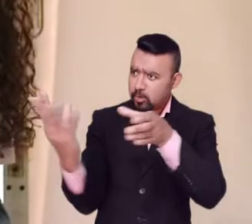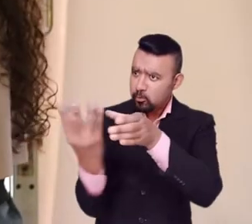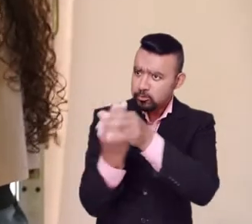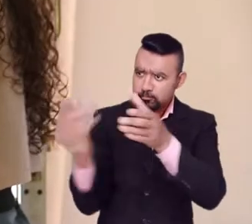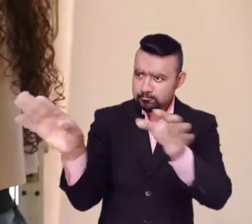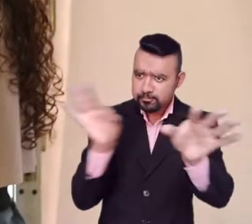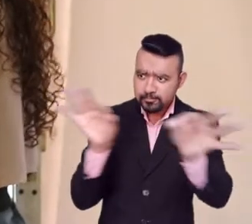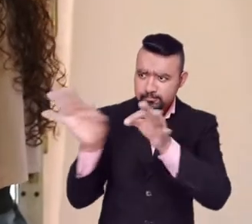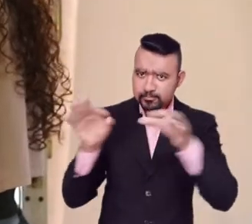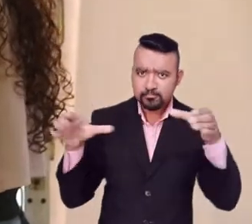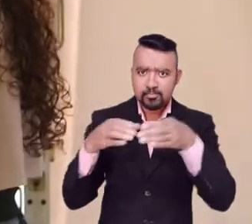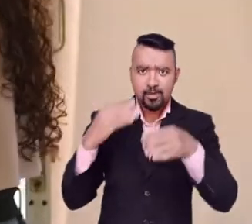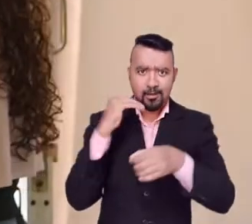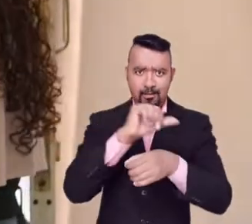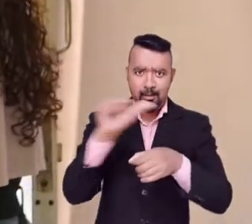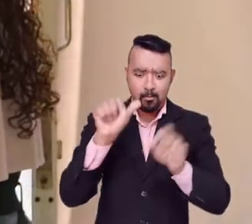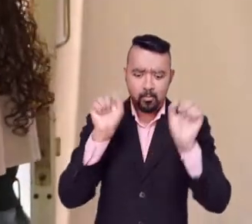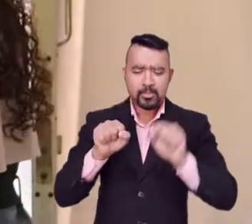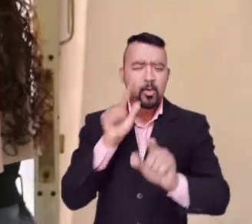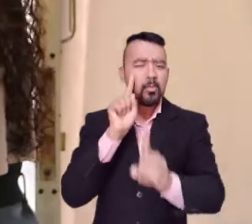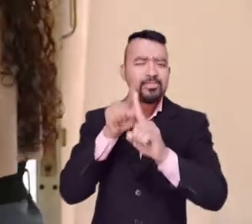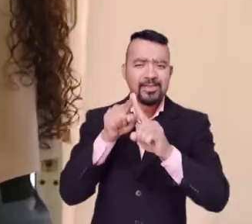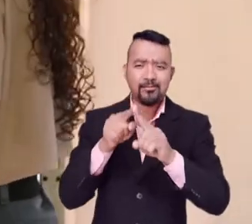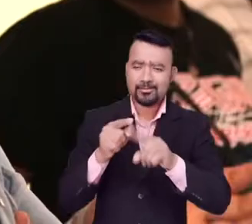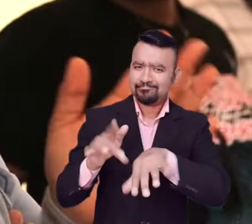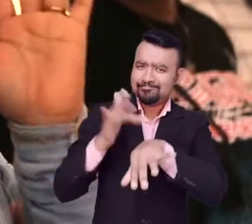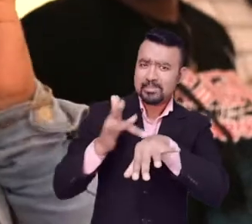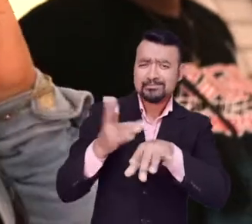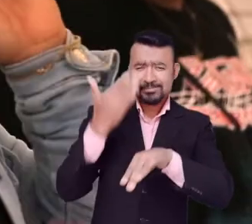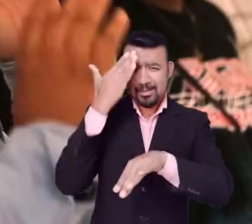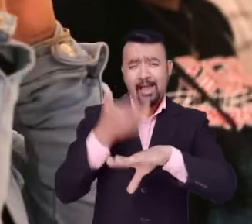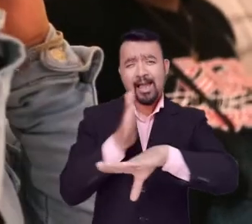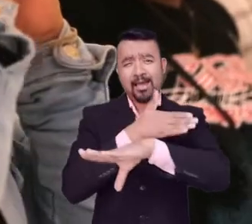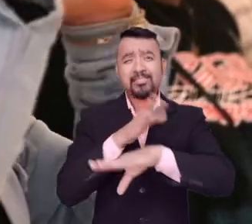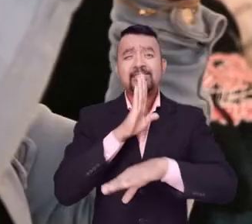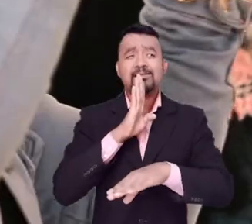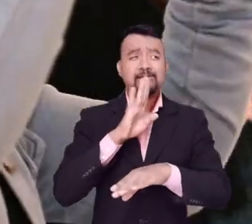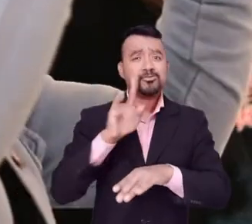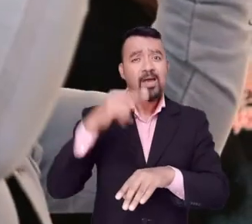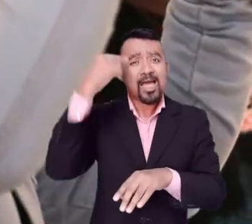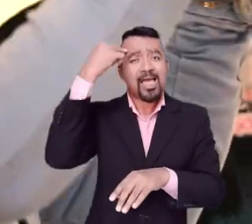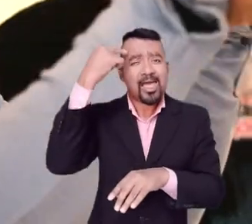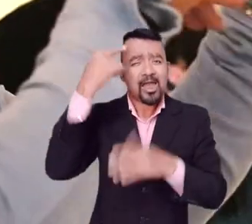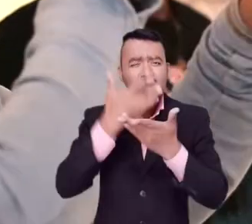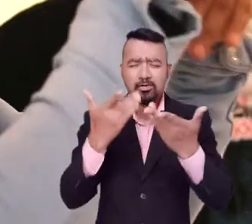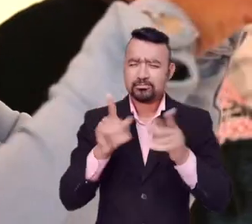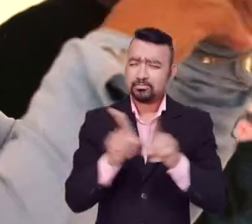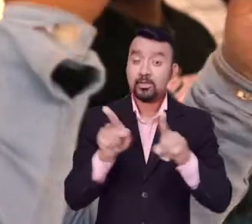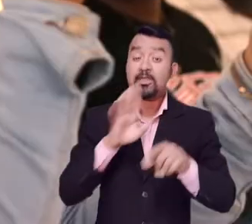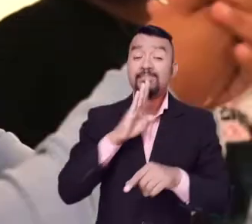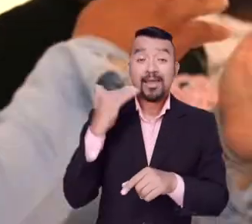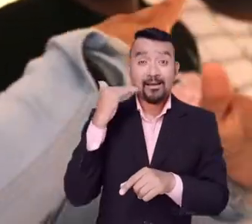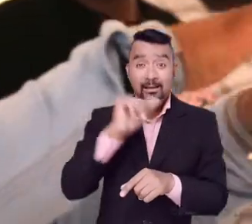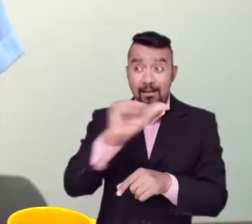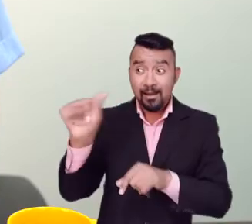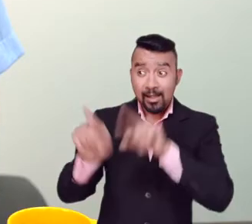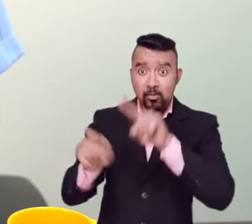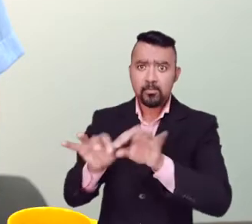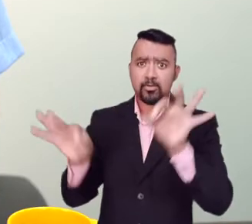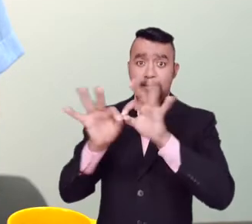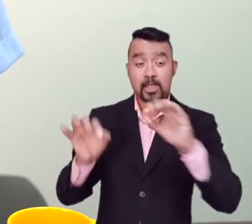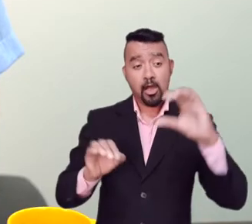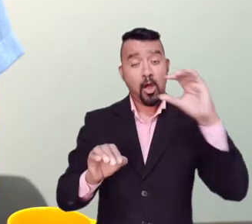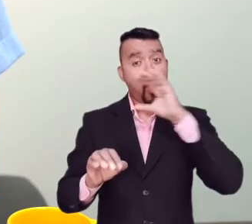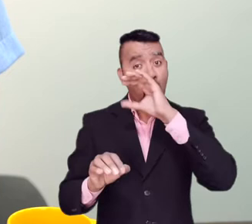trabajando en la consolidación de nuevas estrategias, de romper unos estereotipos, reducir las brechas salariales para generarle